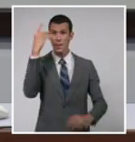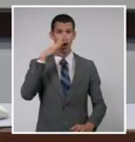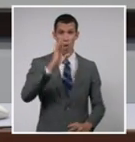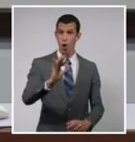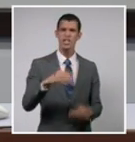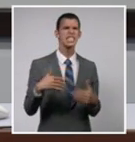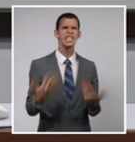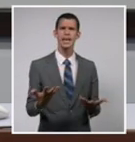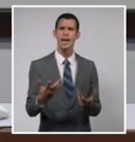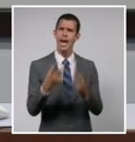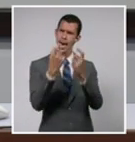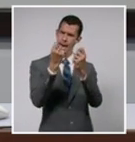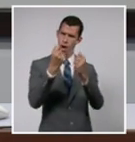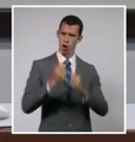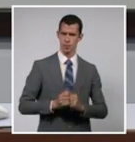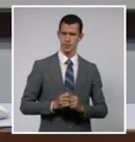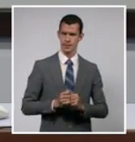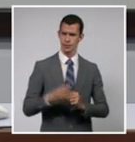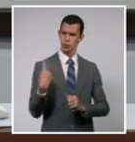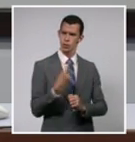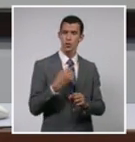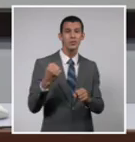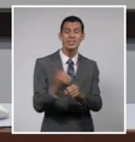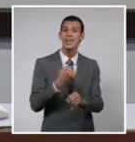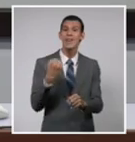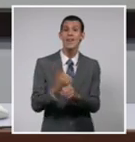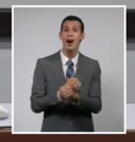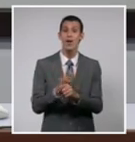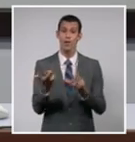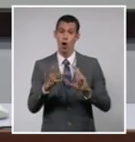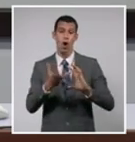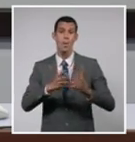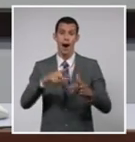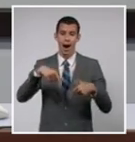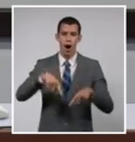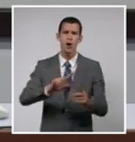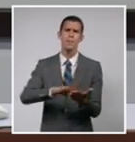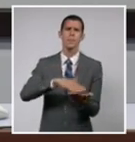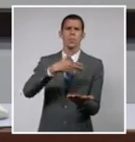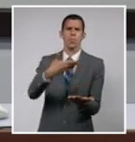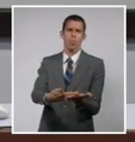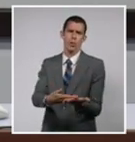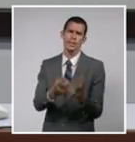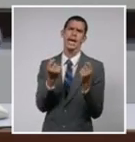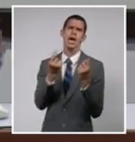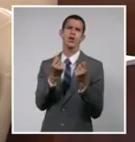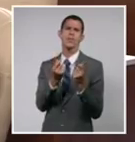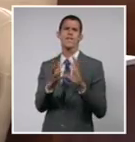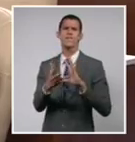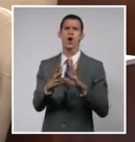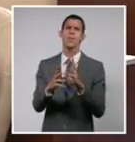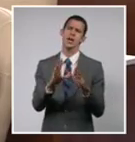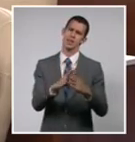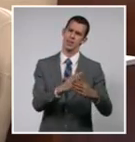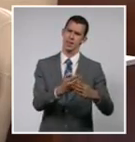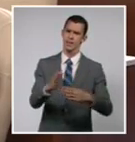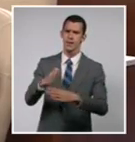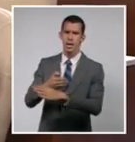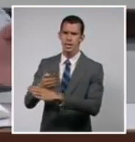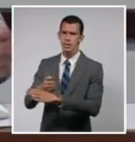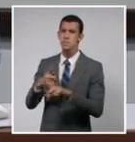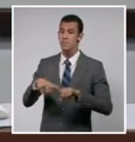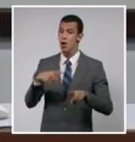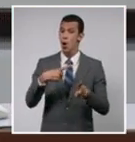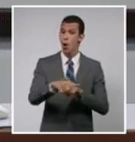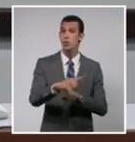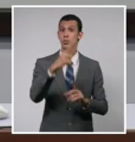estrategia económica y social. Y esa también lleva mucho esfuerzo, pero necesitamos también llegar en el tiempo menor posible